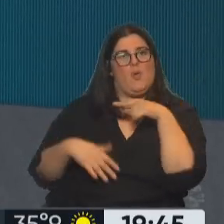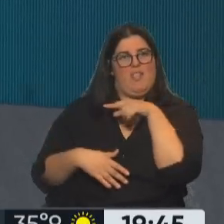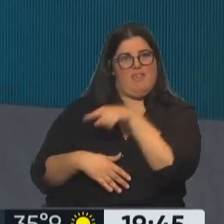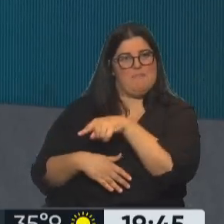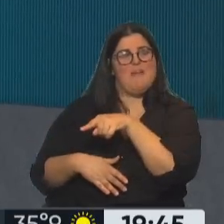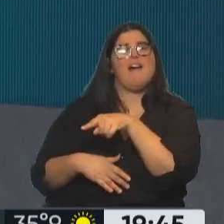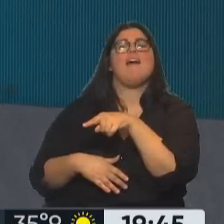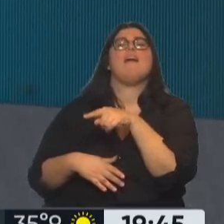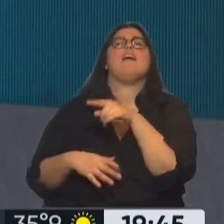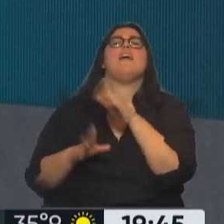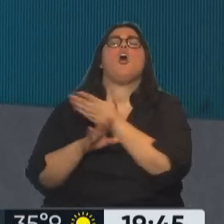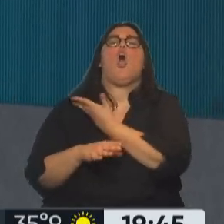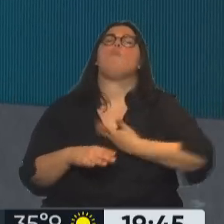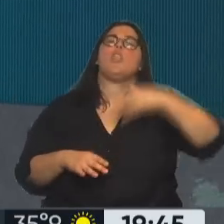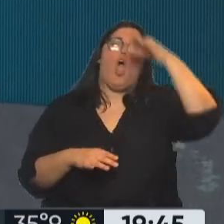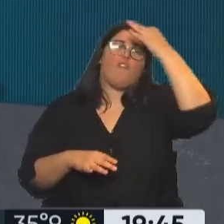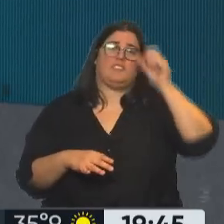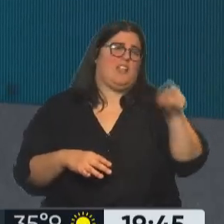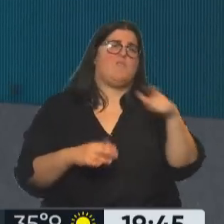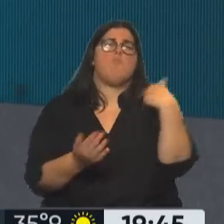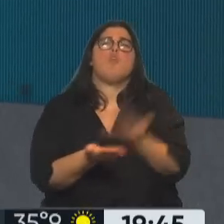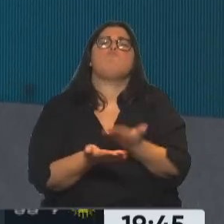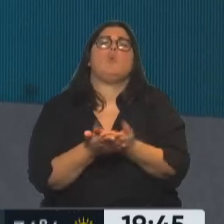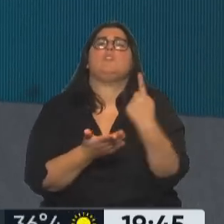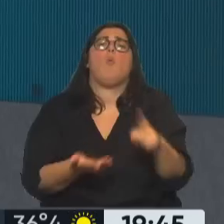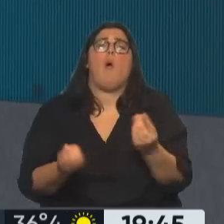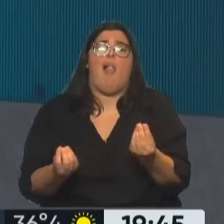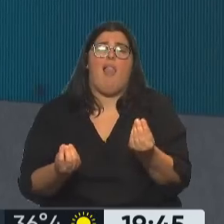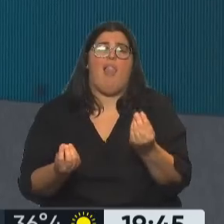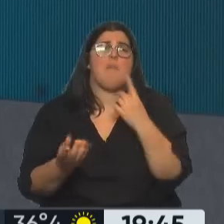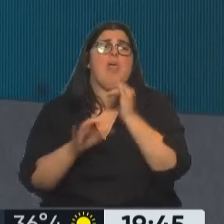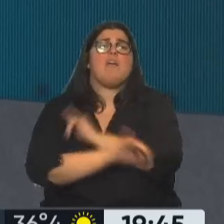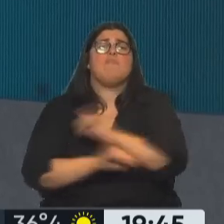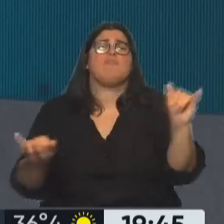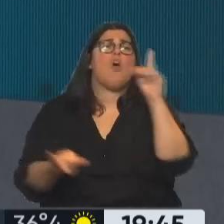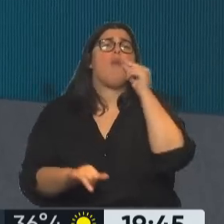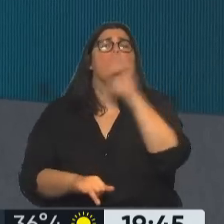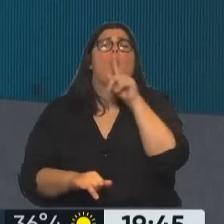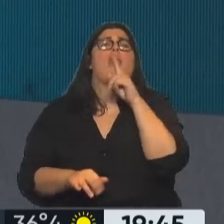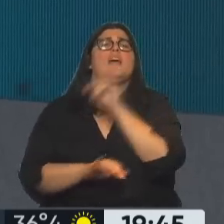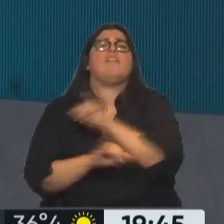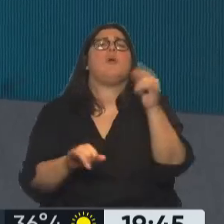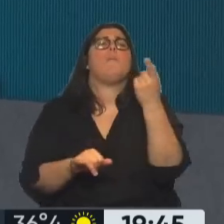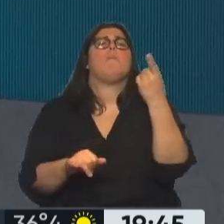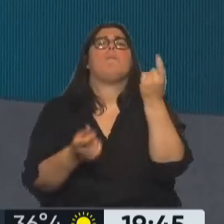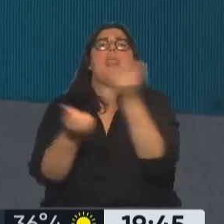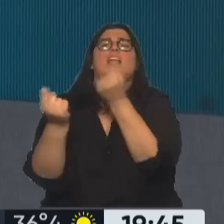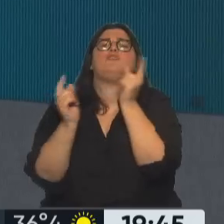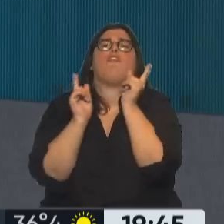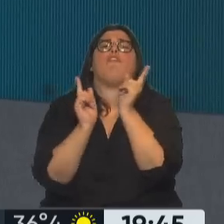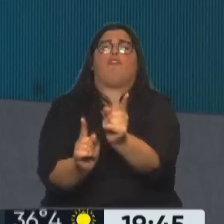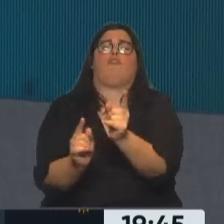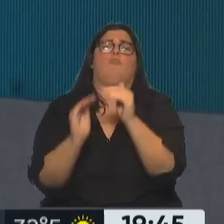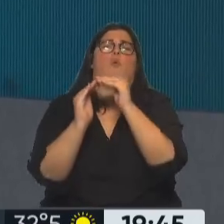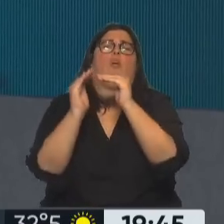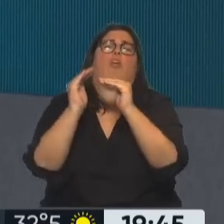propuesta desde el oficialismo hoy para decirle a los argentinos y a las argentinas que no van a subir más los precios? Ahí tengo... Porque yo insisto,